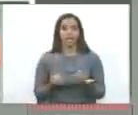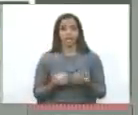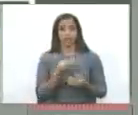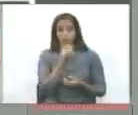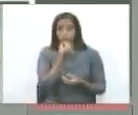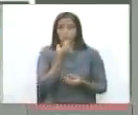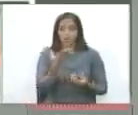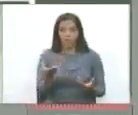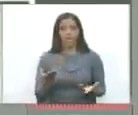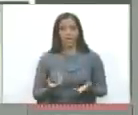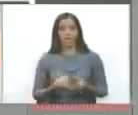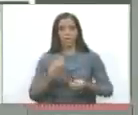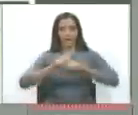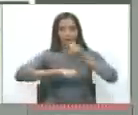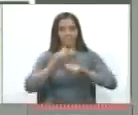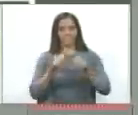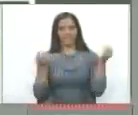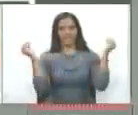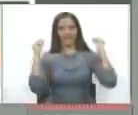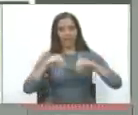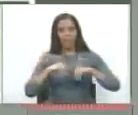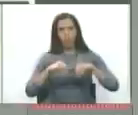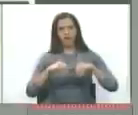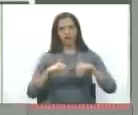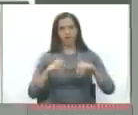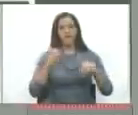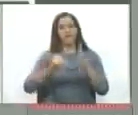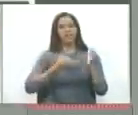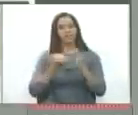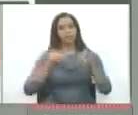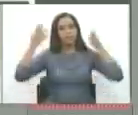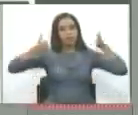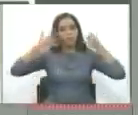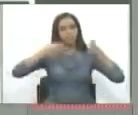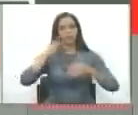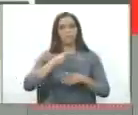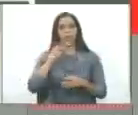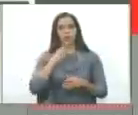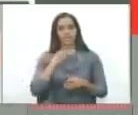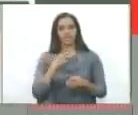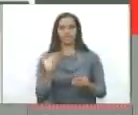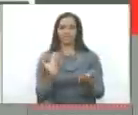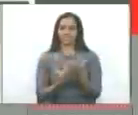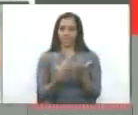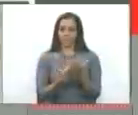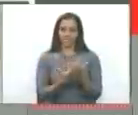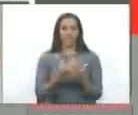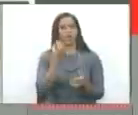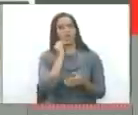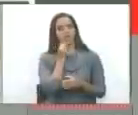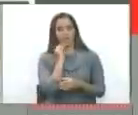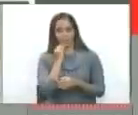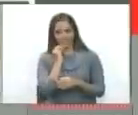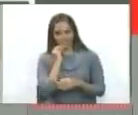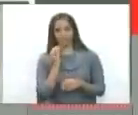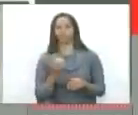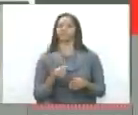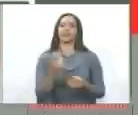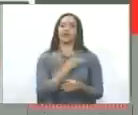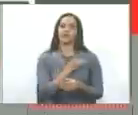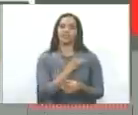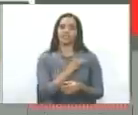para establecer acuerdos entre los institutos de formación política, del partido, de la juventud, la